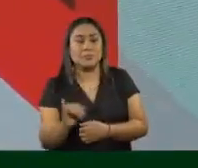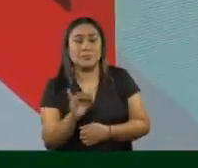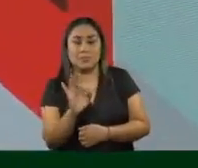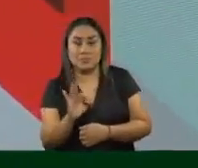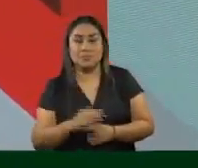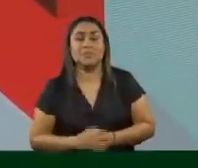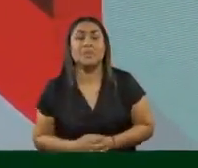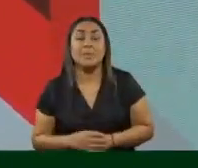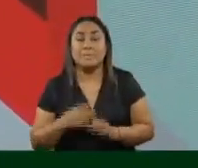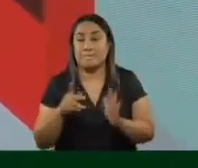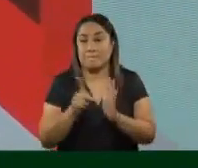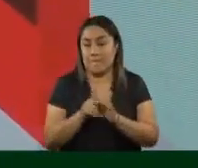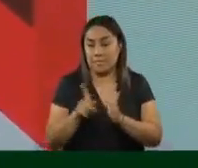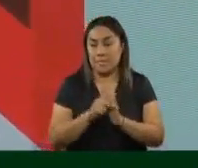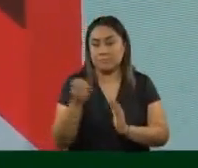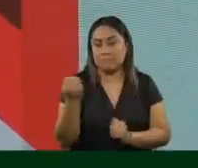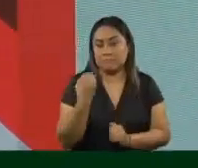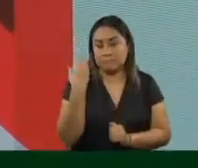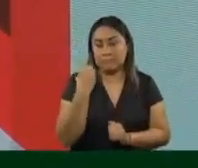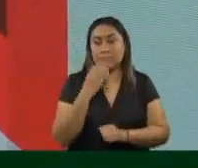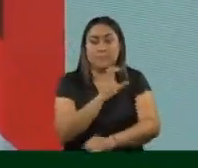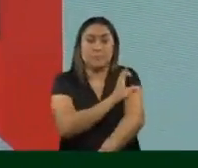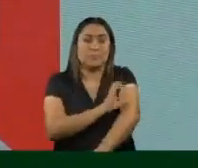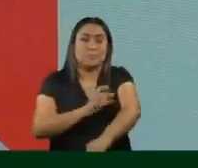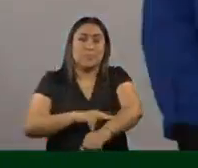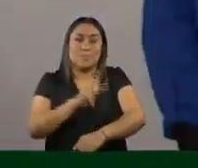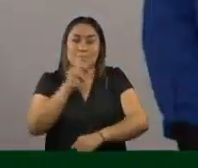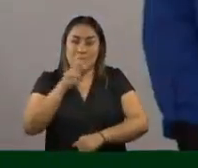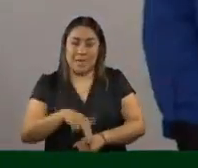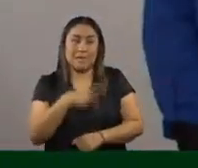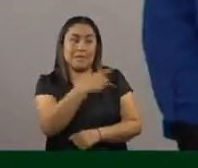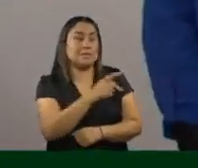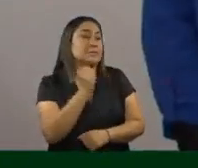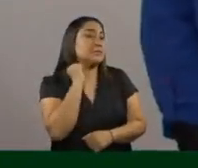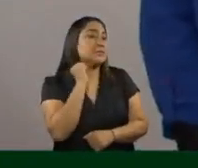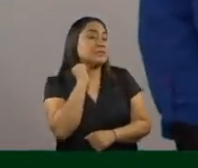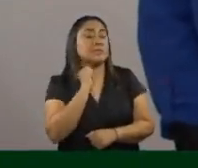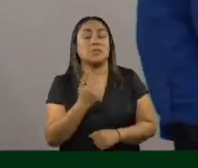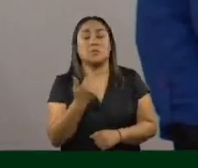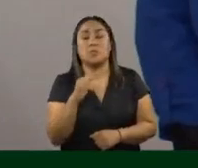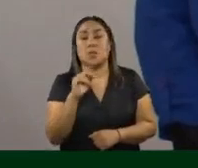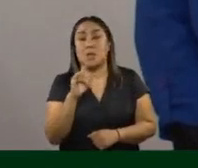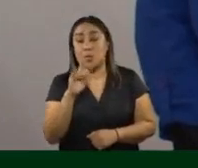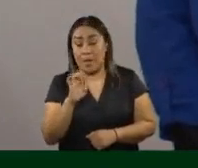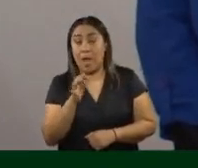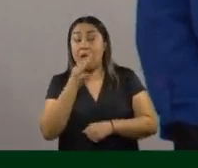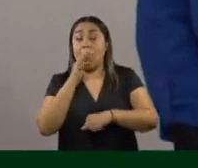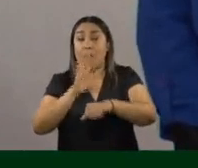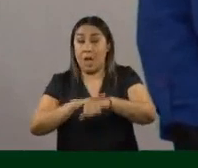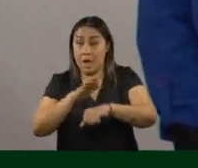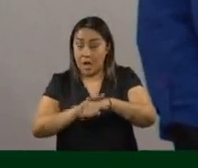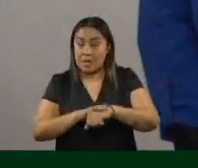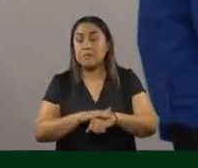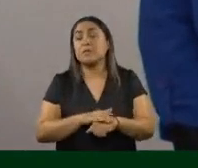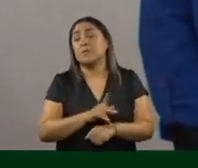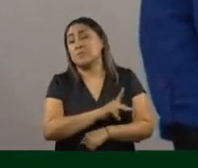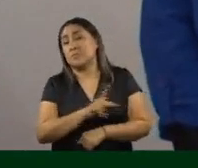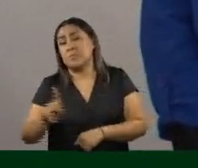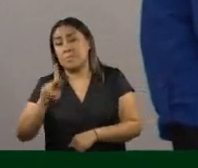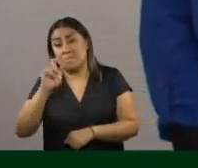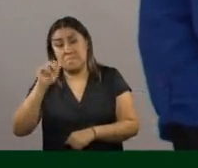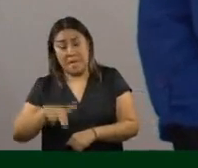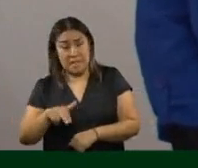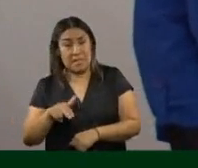en conferencia de prensa la coordinadora del pan en la cámara alta la senadora Guadalupe moría confirmó que las y los legisladores de su